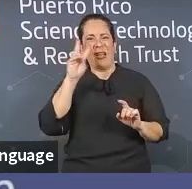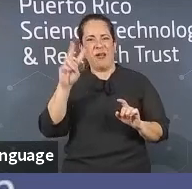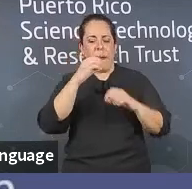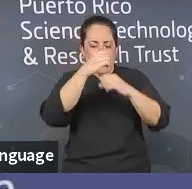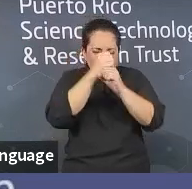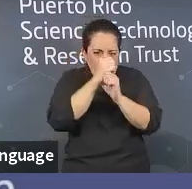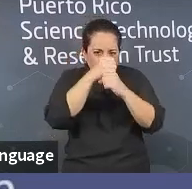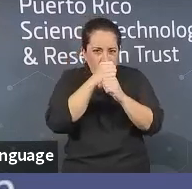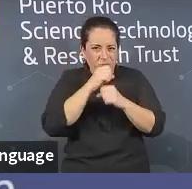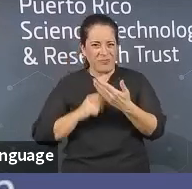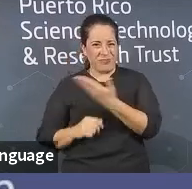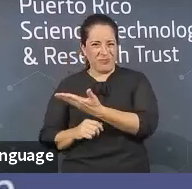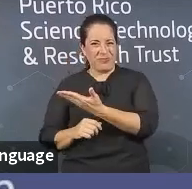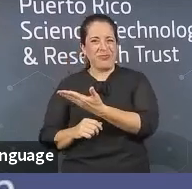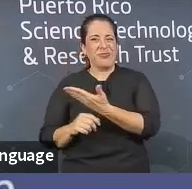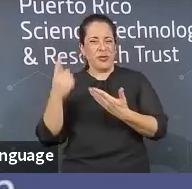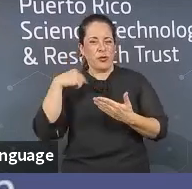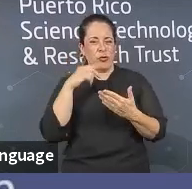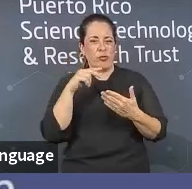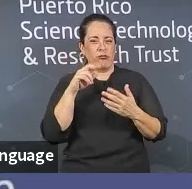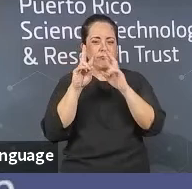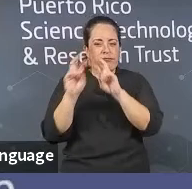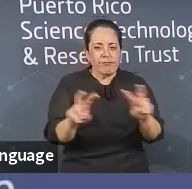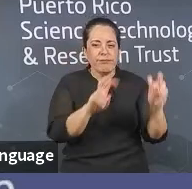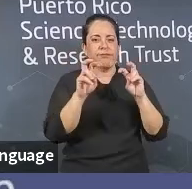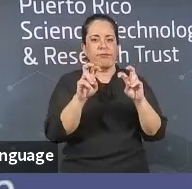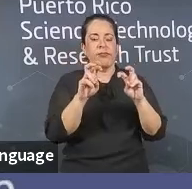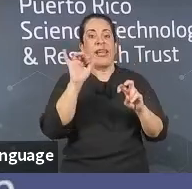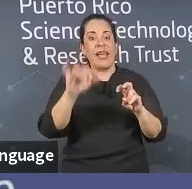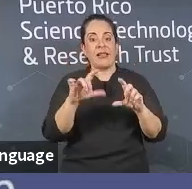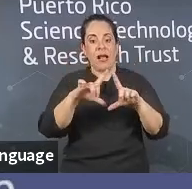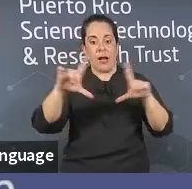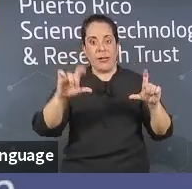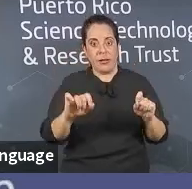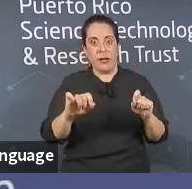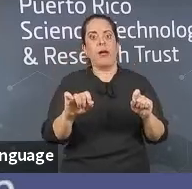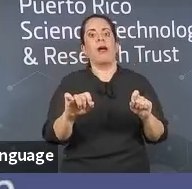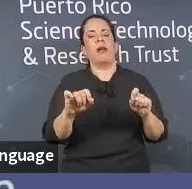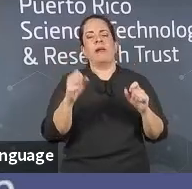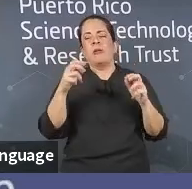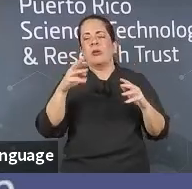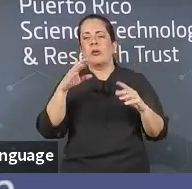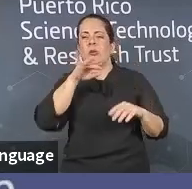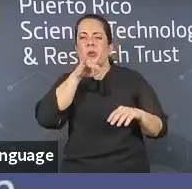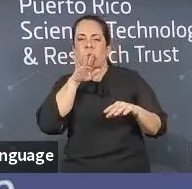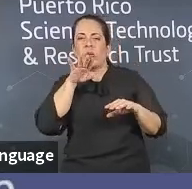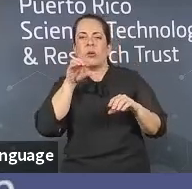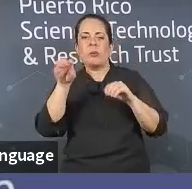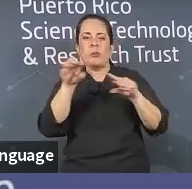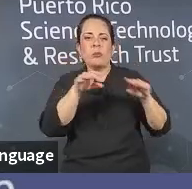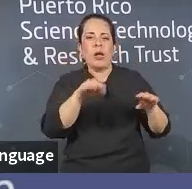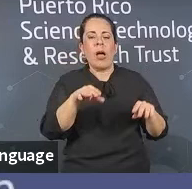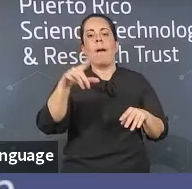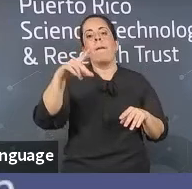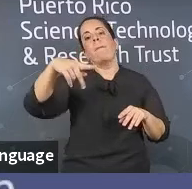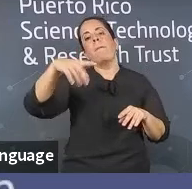Obviamente, cuando estamos haciendo pruebas de campo, estas laminillas hay bastante suciedad, hay bastante polen en